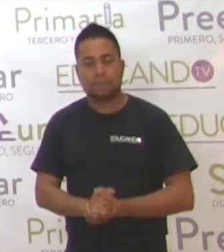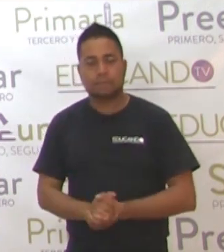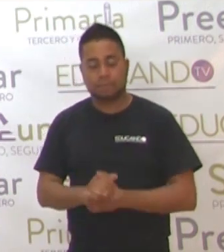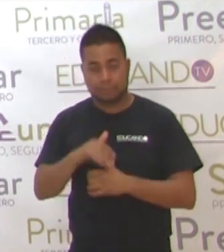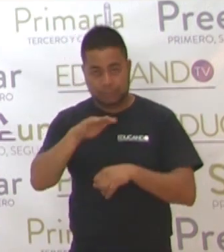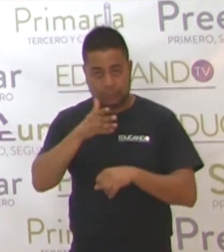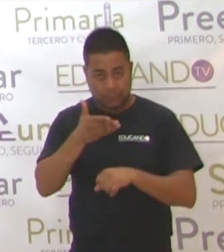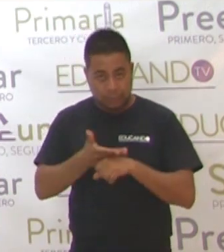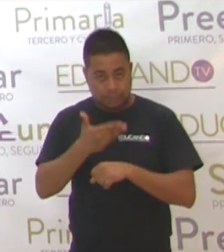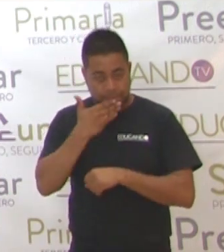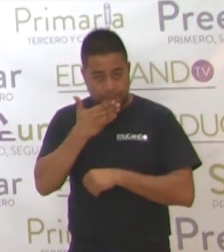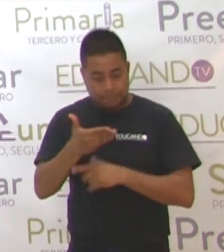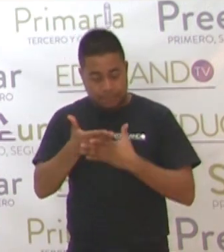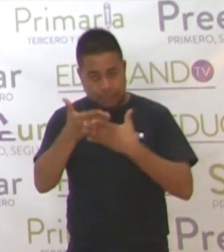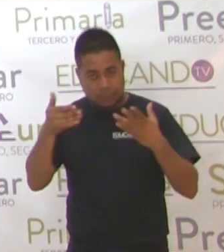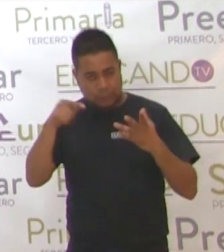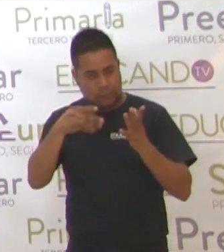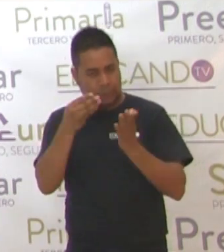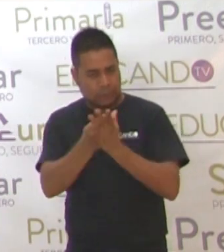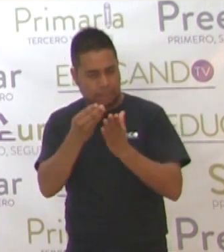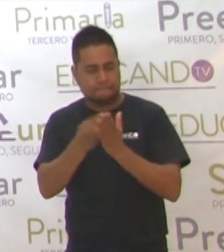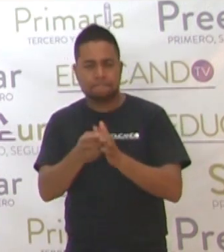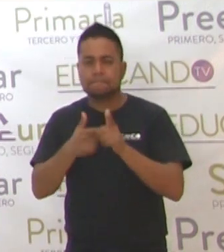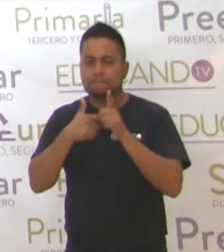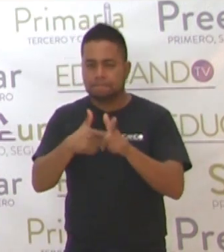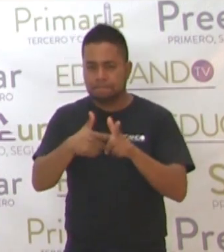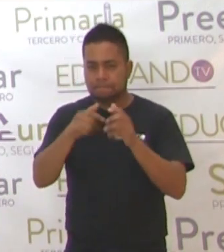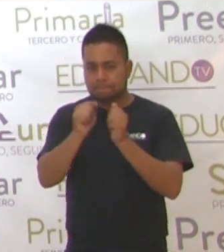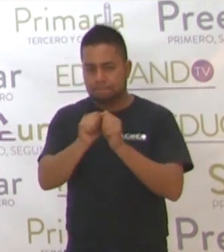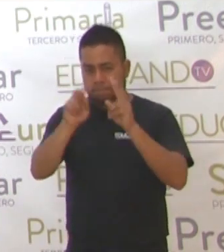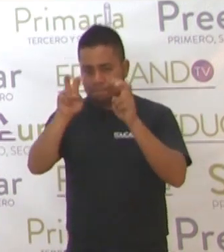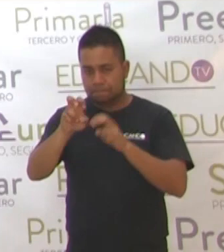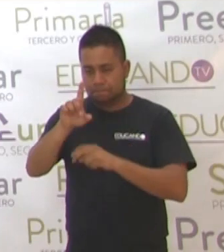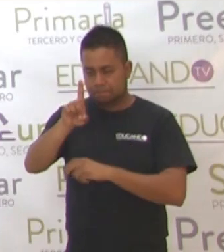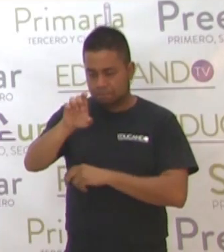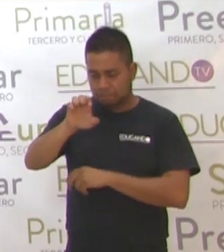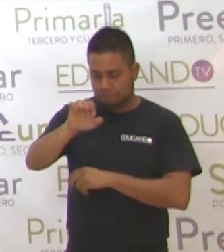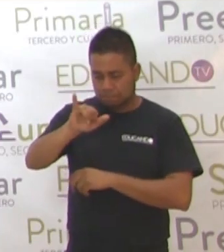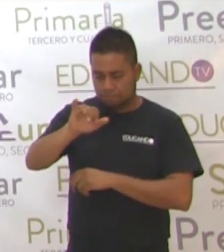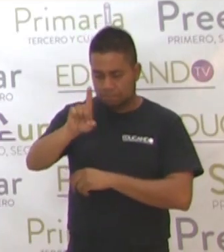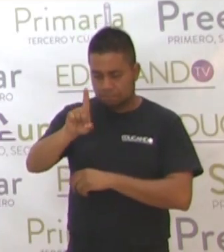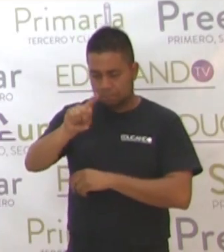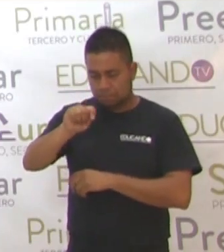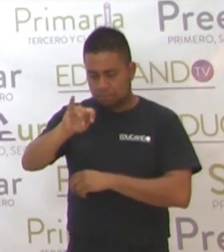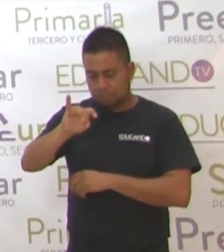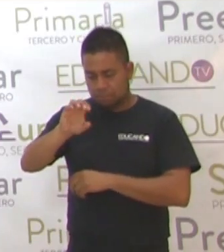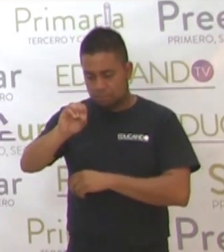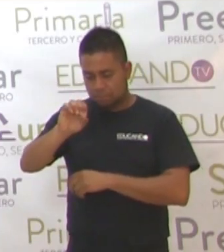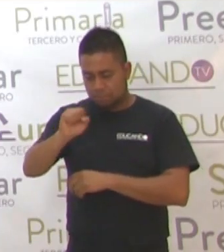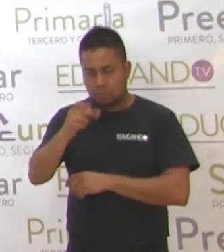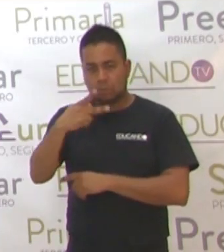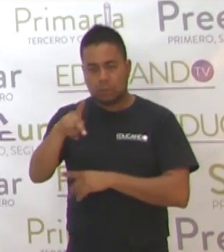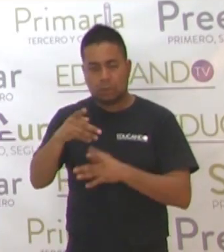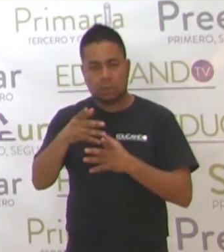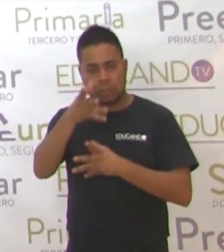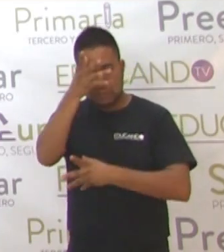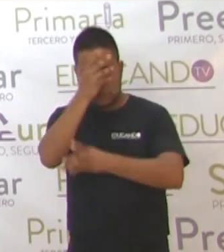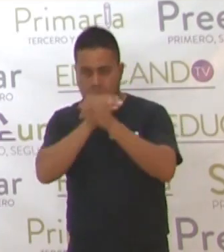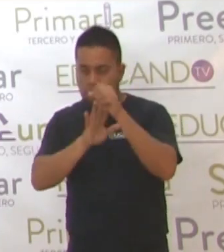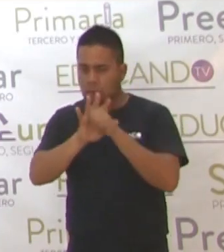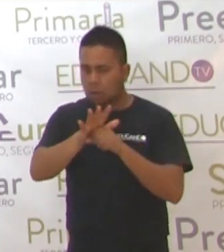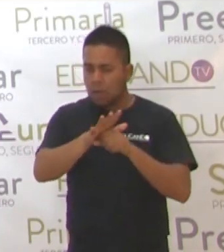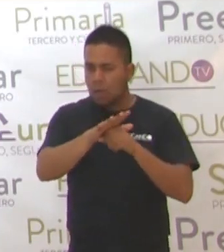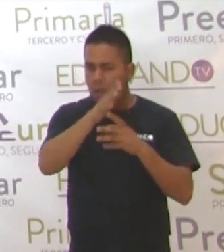esta sesión seguiremos hablando de lo que son los de éticos pero vamos a aprender una clasificación de